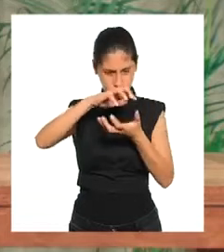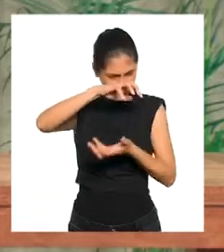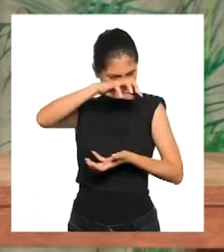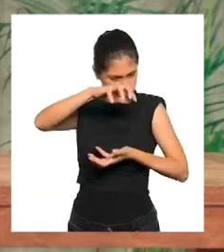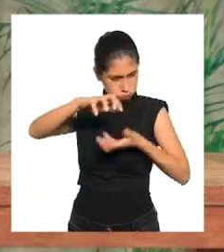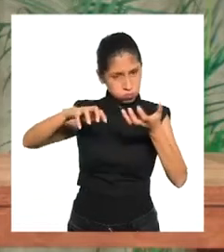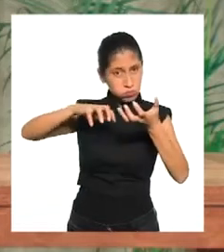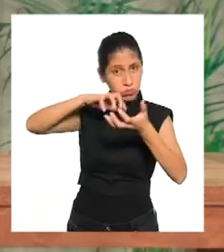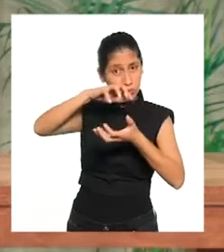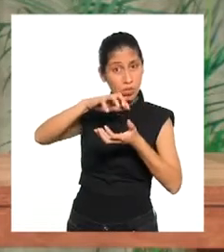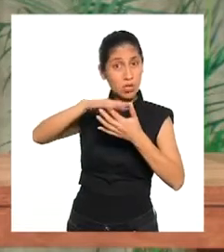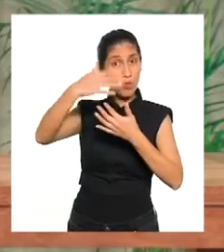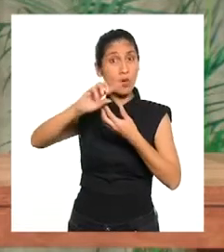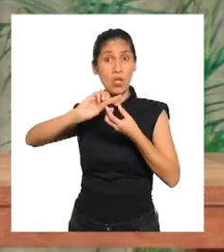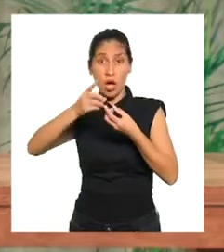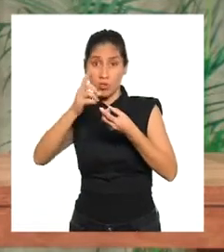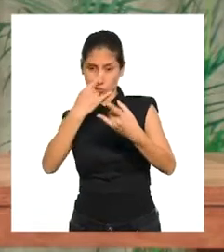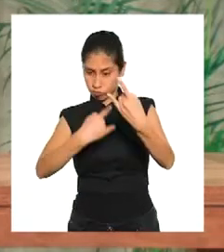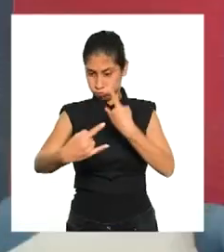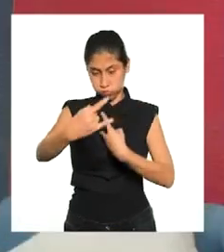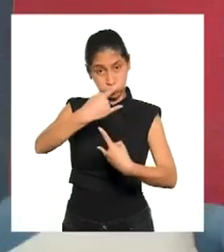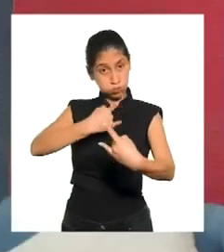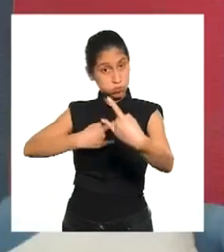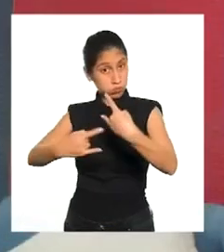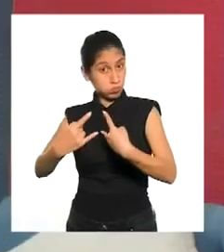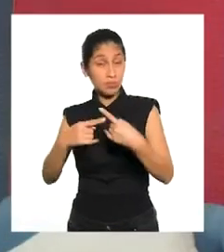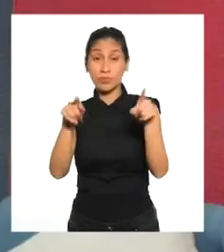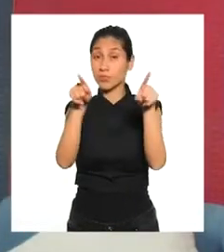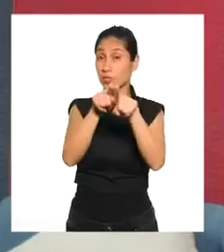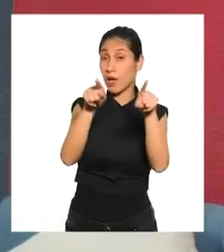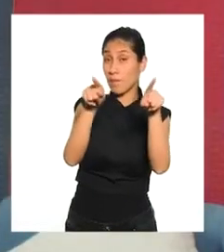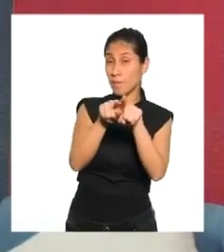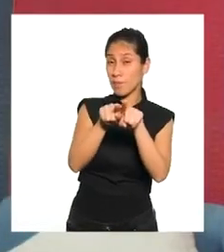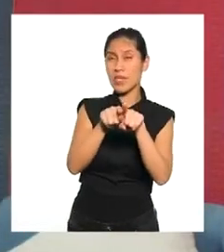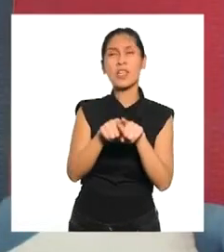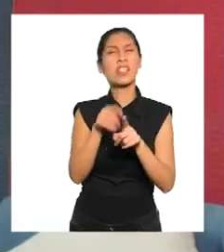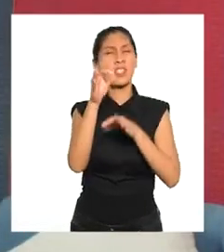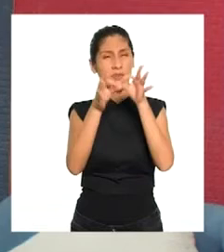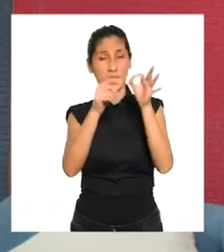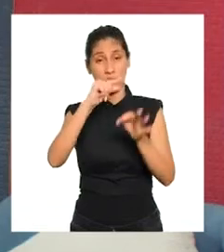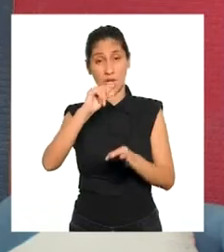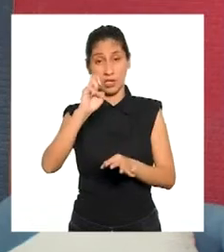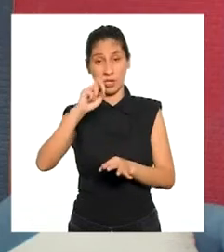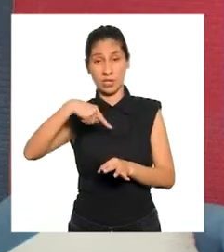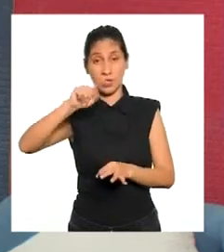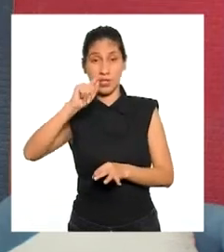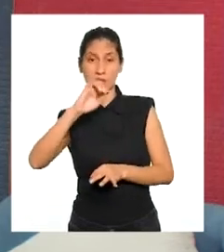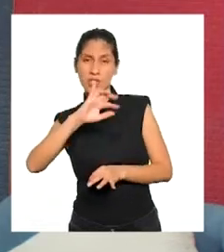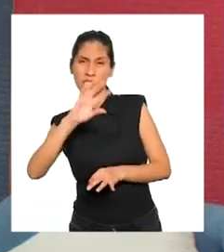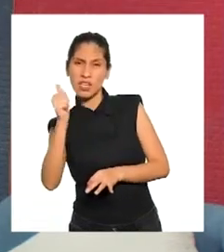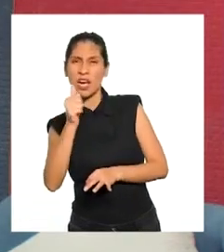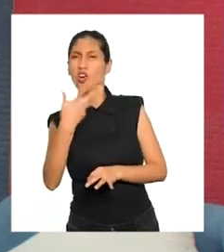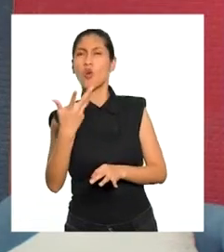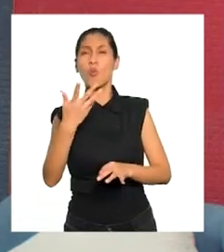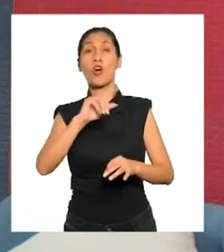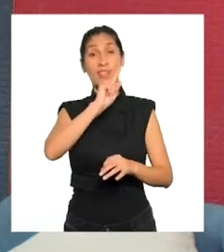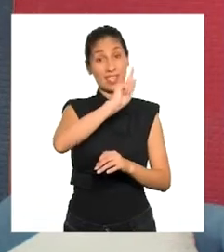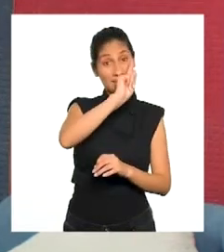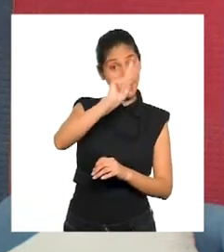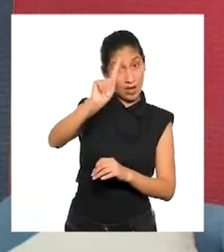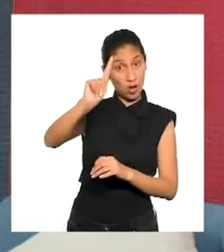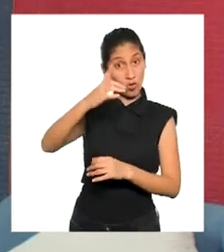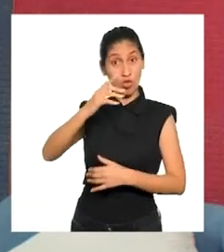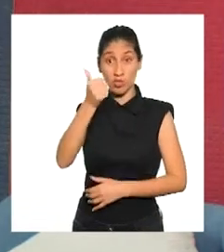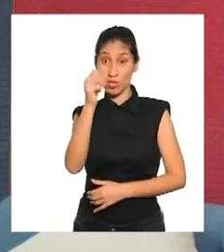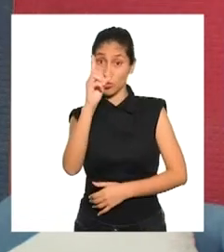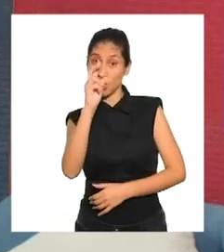y pasándolos a las siguientes generaciones. Además, detallamos que la genética es la ciencia que se encarga de estudiar las características